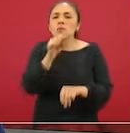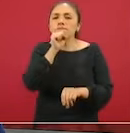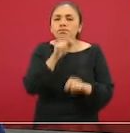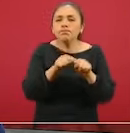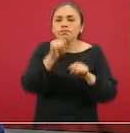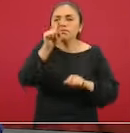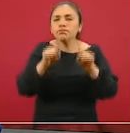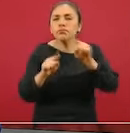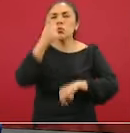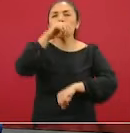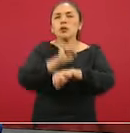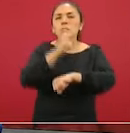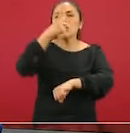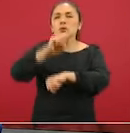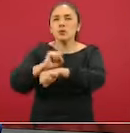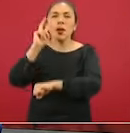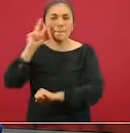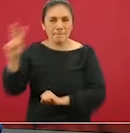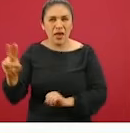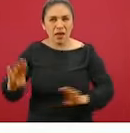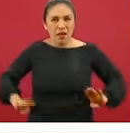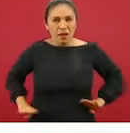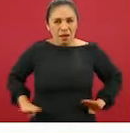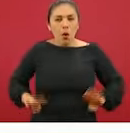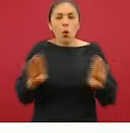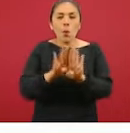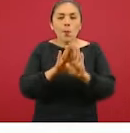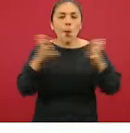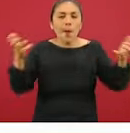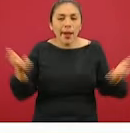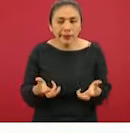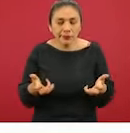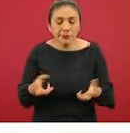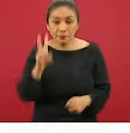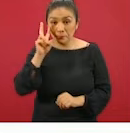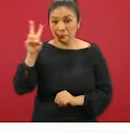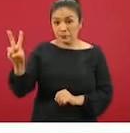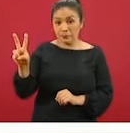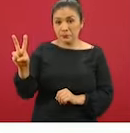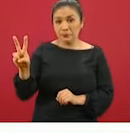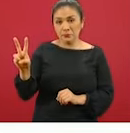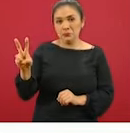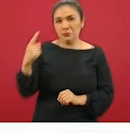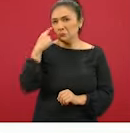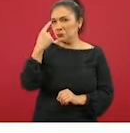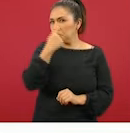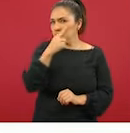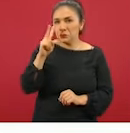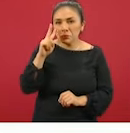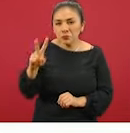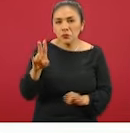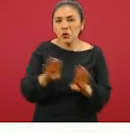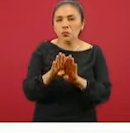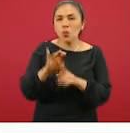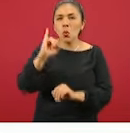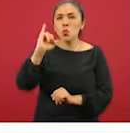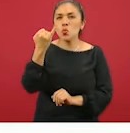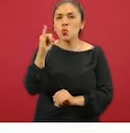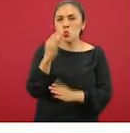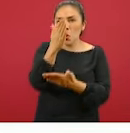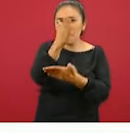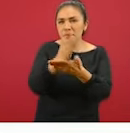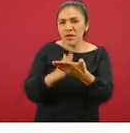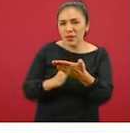por semana epidemiológica de cómo se han llevado a cabo. Podemos ver, nos llama mucho la atención, mediados de junio, que es la